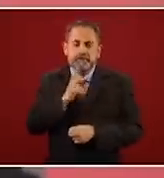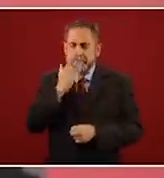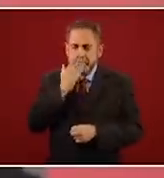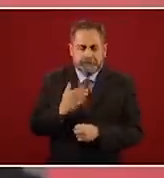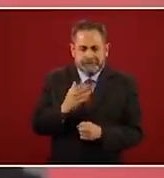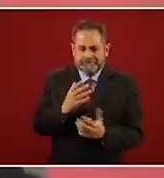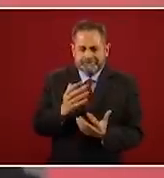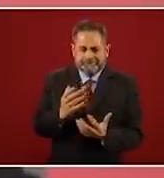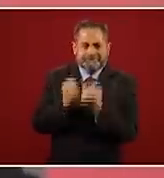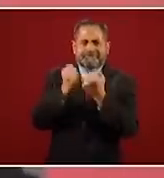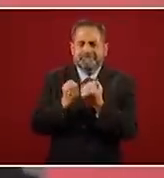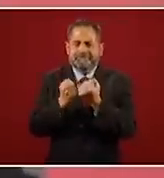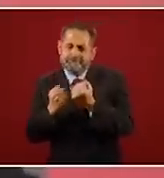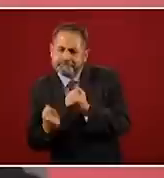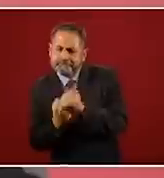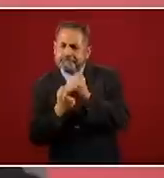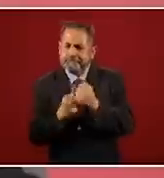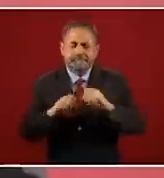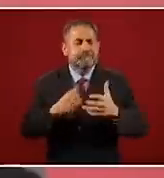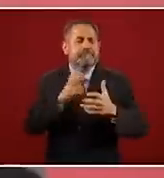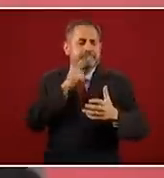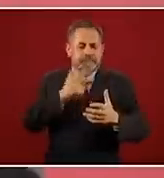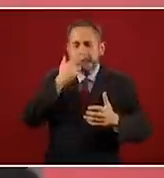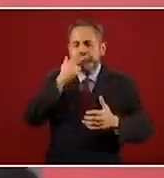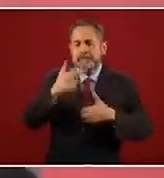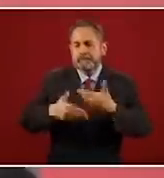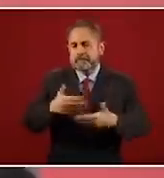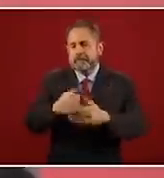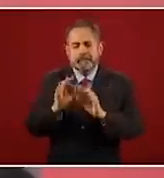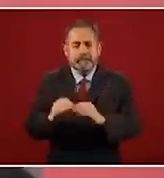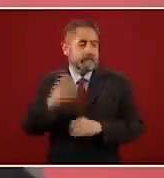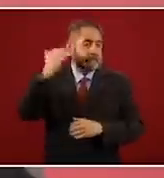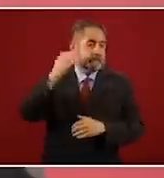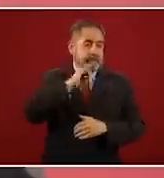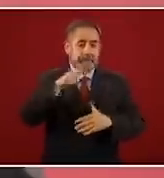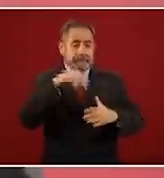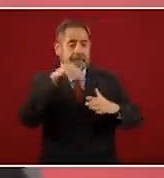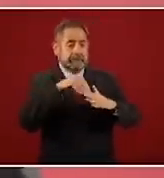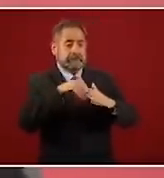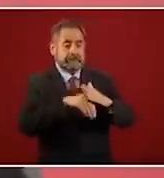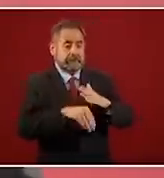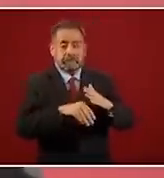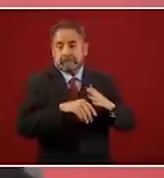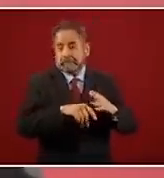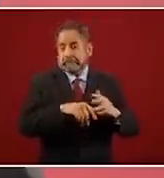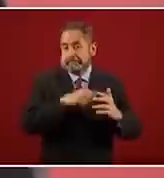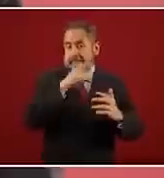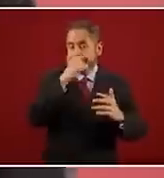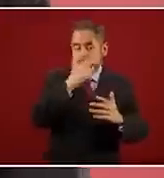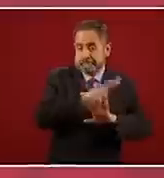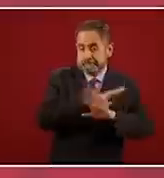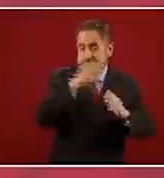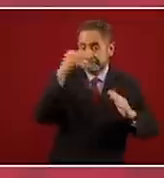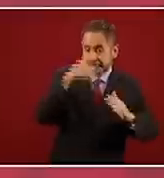Pemex, eso es lo que puedo decir. Se rescató a Pemex de la quiebra total, porque de